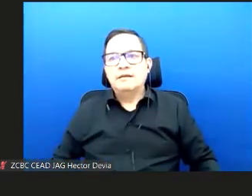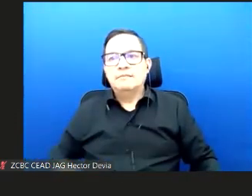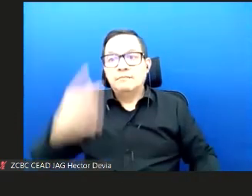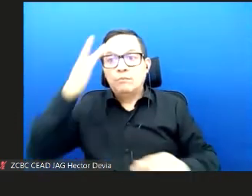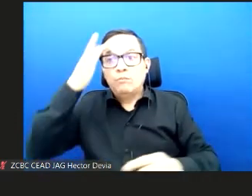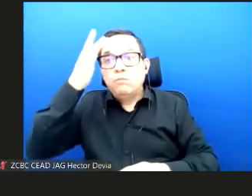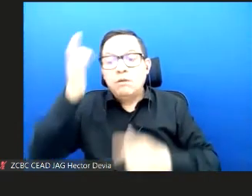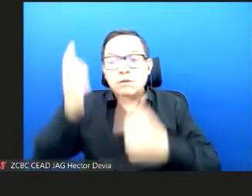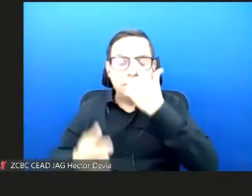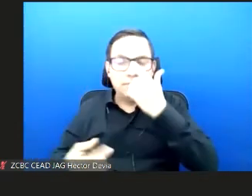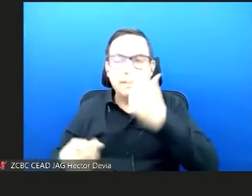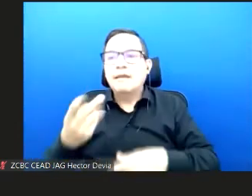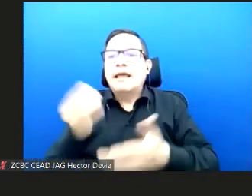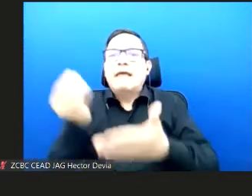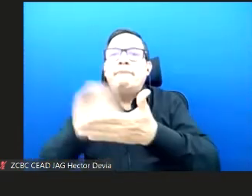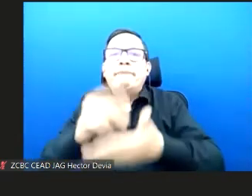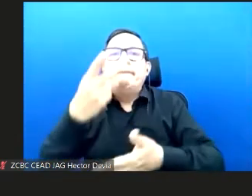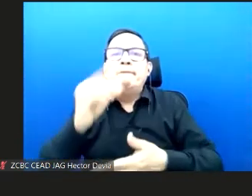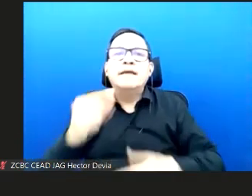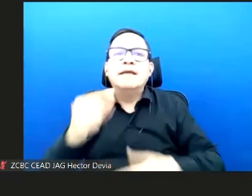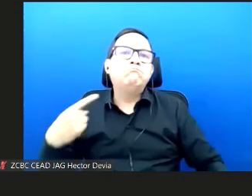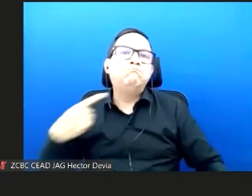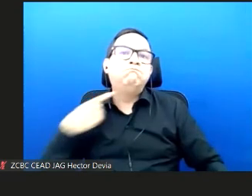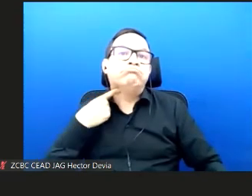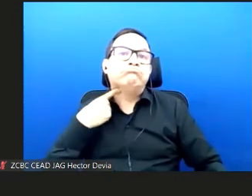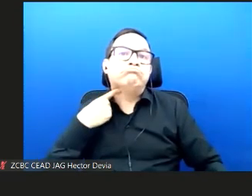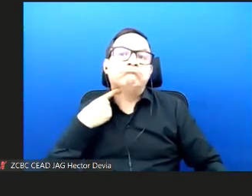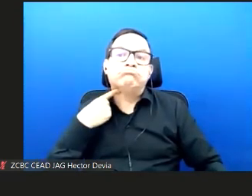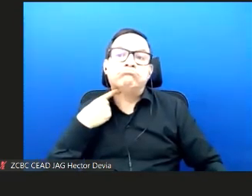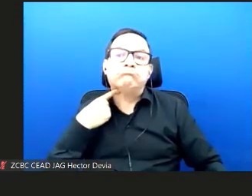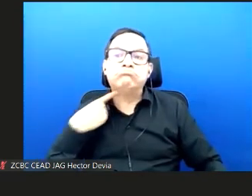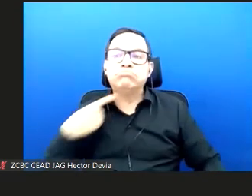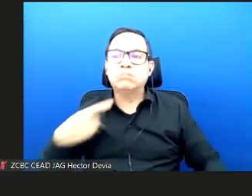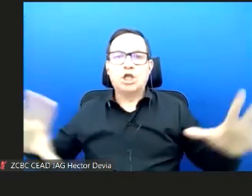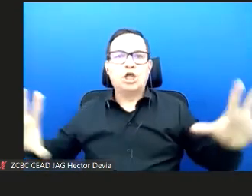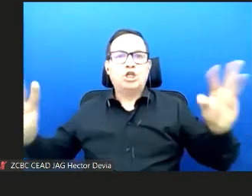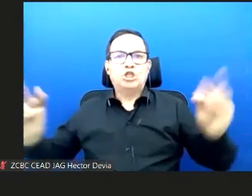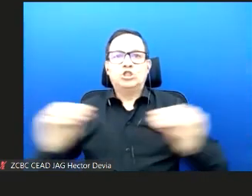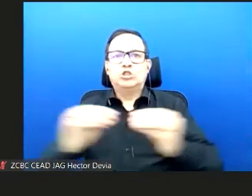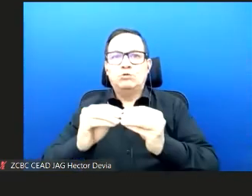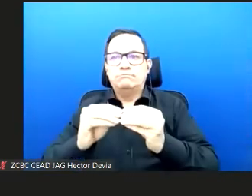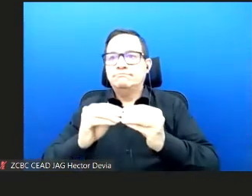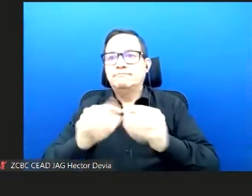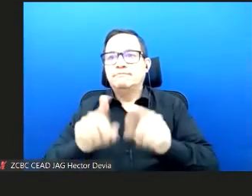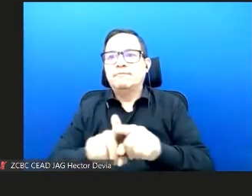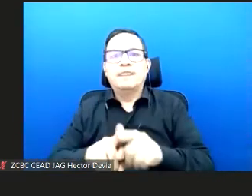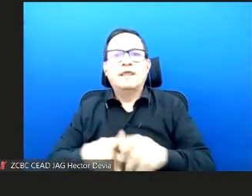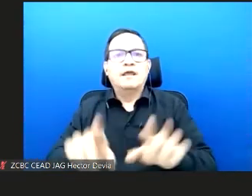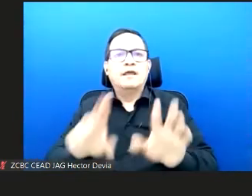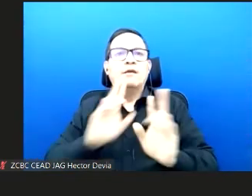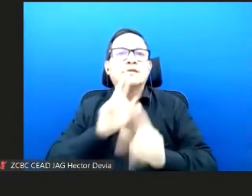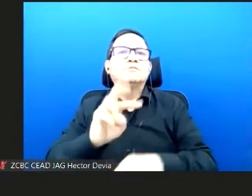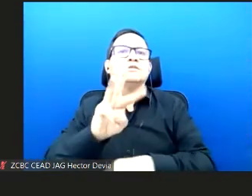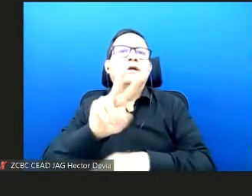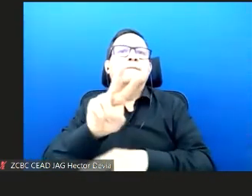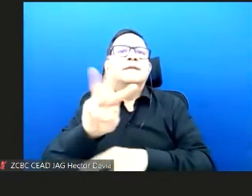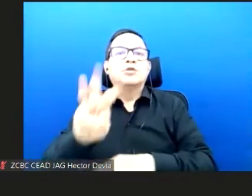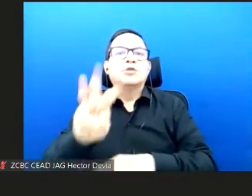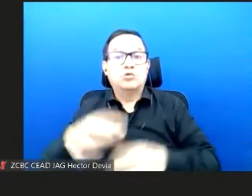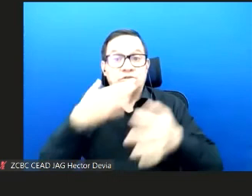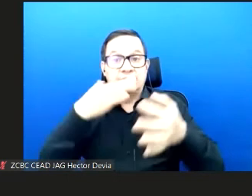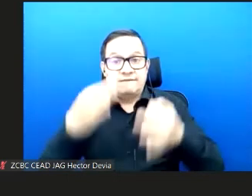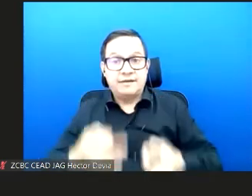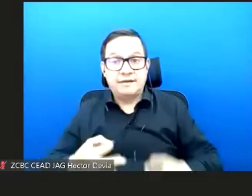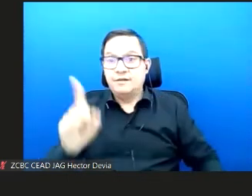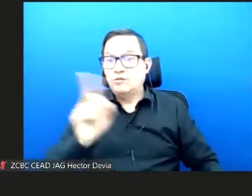coloco un 20 ahí, estaría diciendo que en total hay 28 estudiantes, ¿listo? Porque todo esto